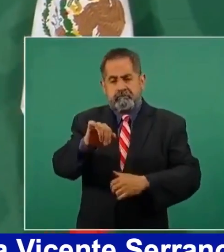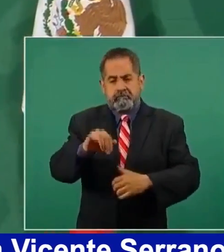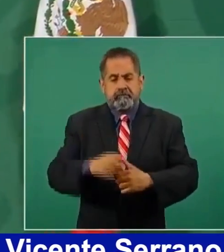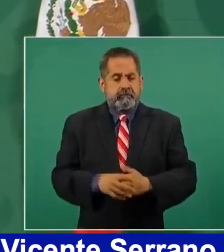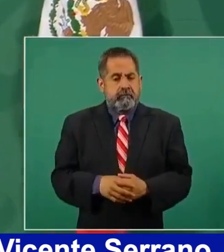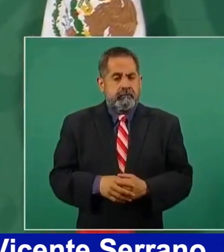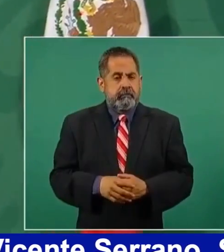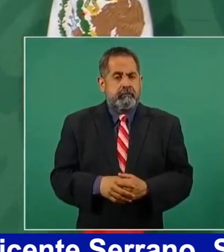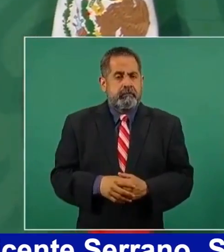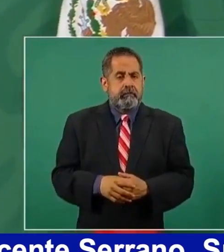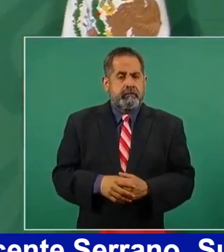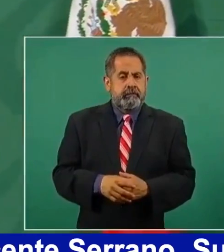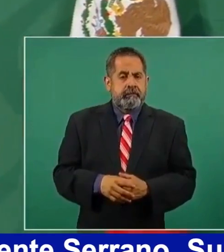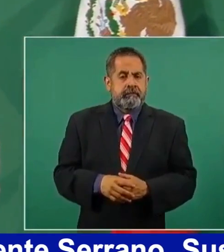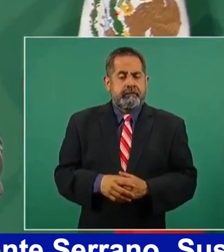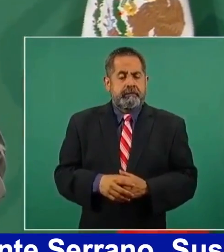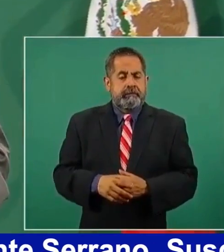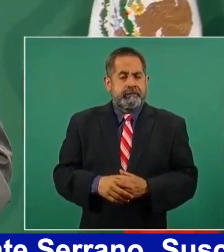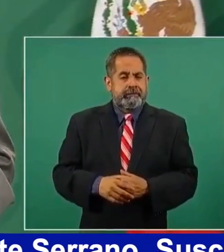Lo